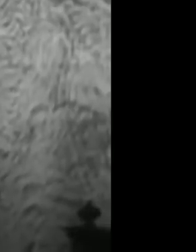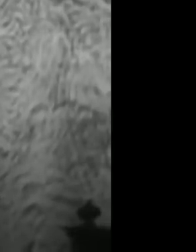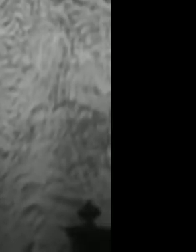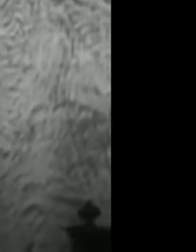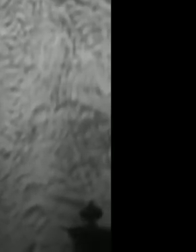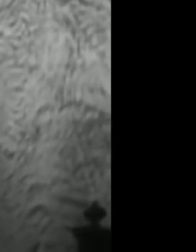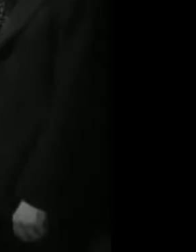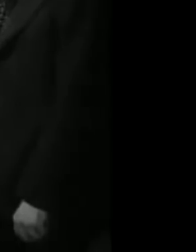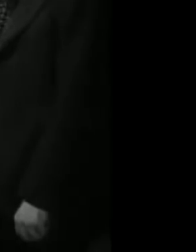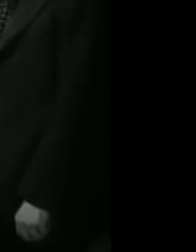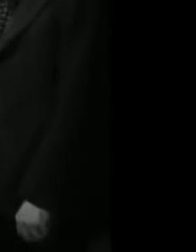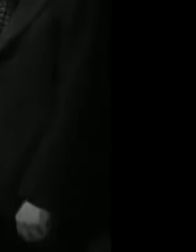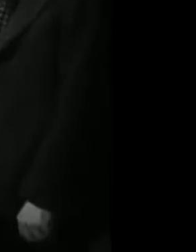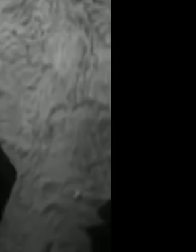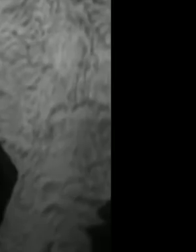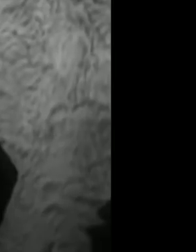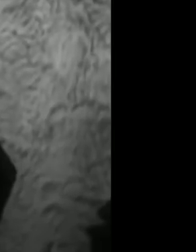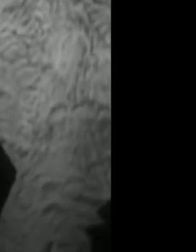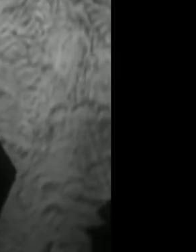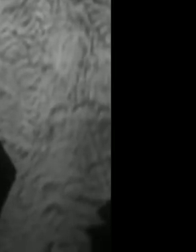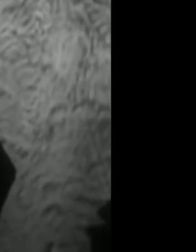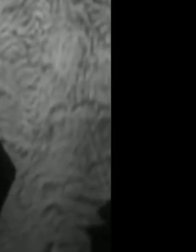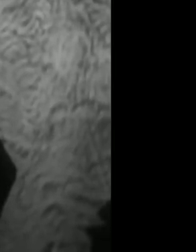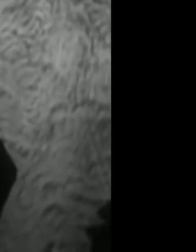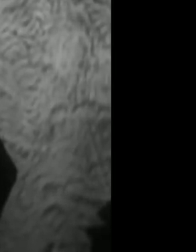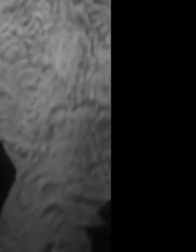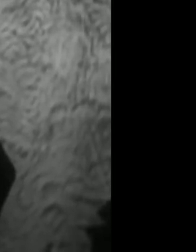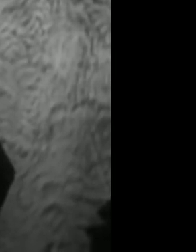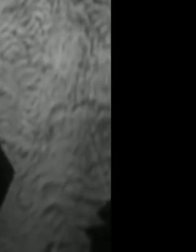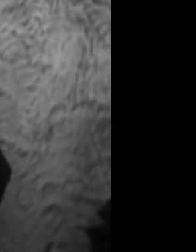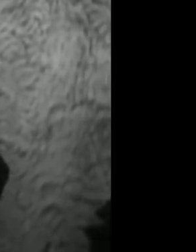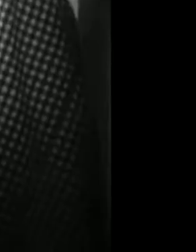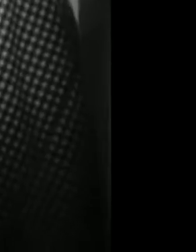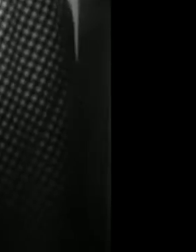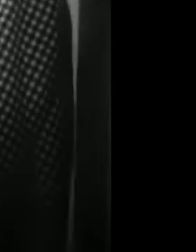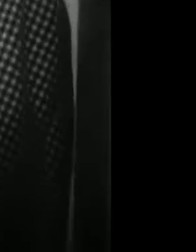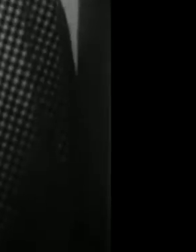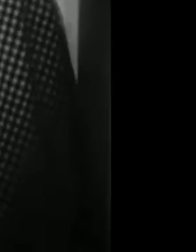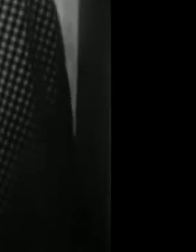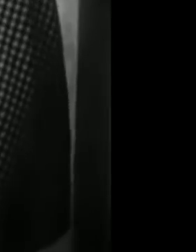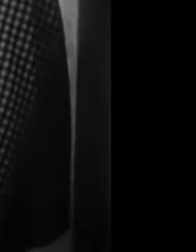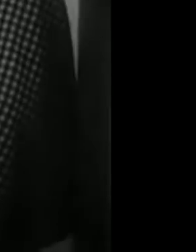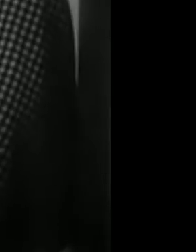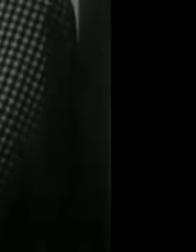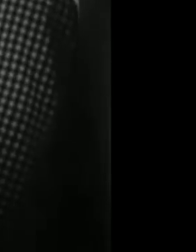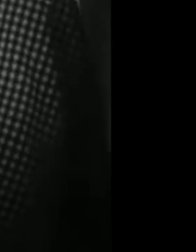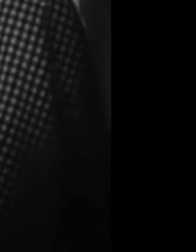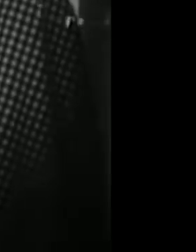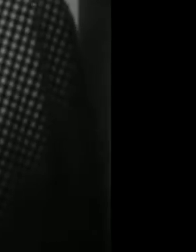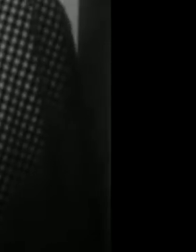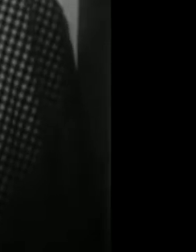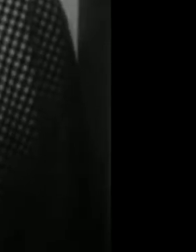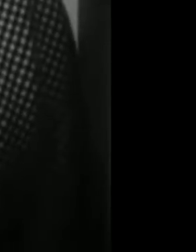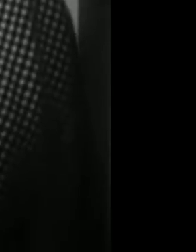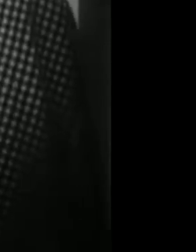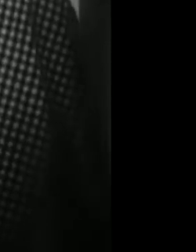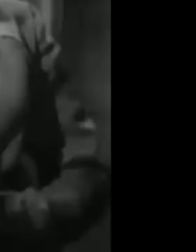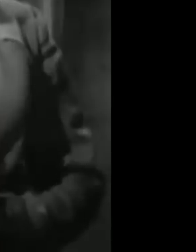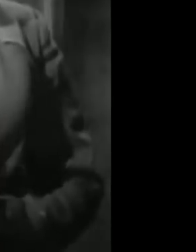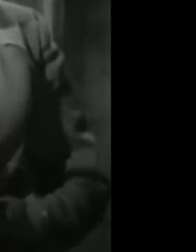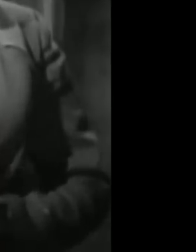No se espanten, actor, les aseguro que esa risa es de Pancho. Pues qué risita tiene Pancho. Loco